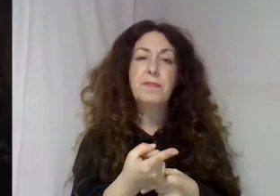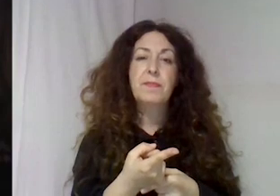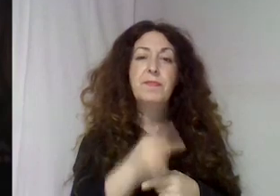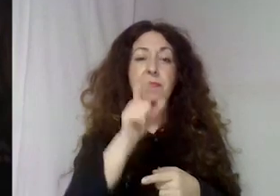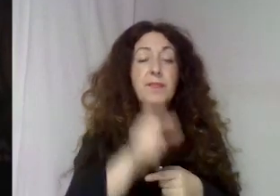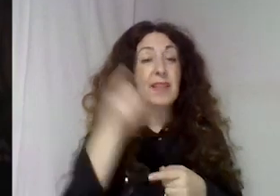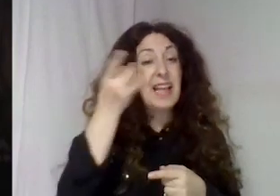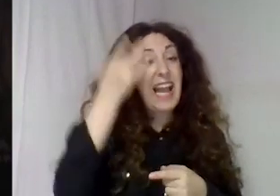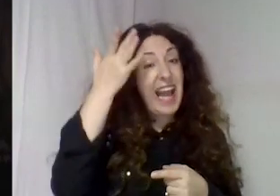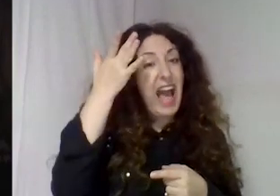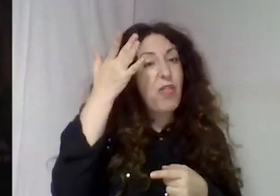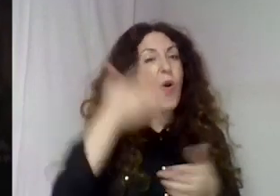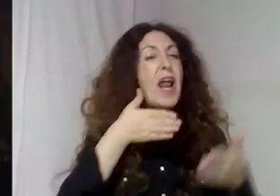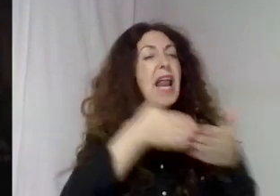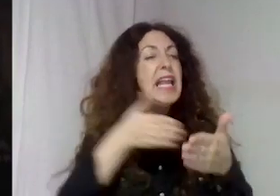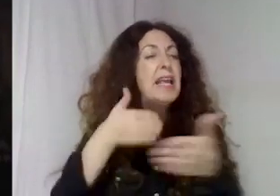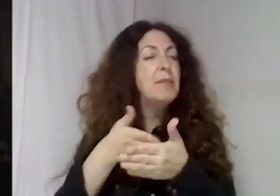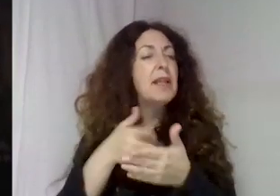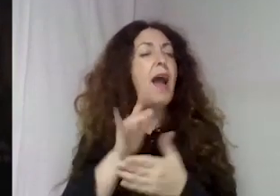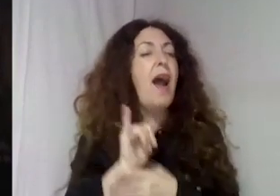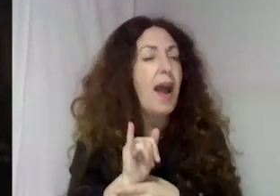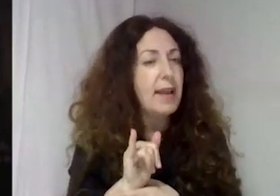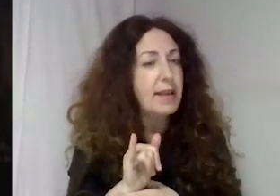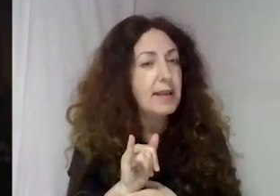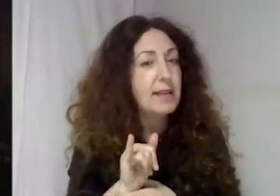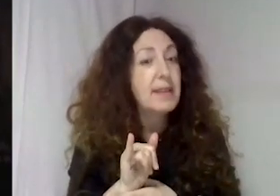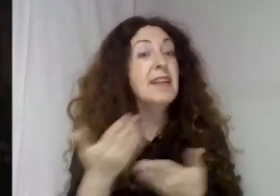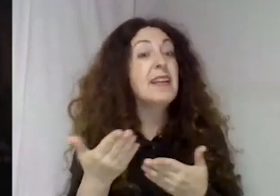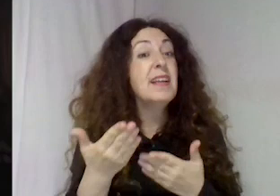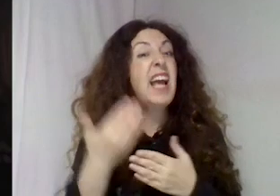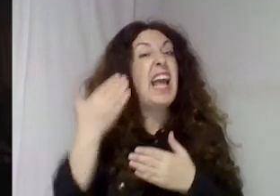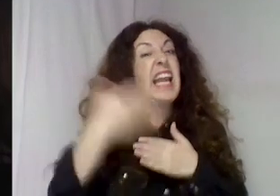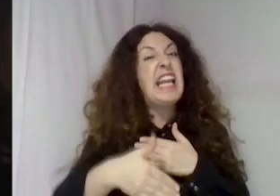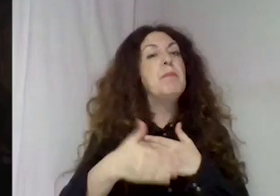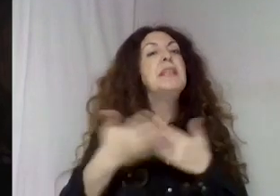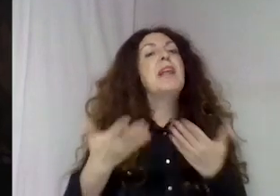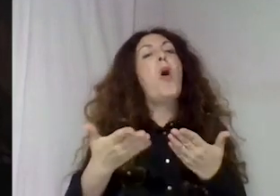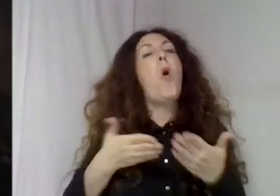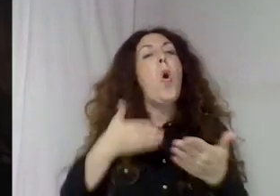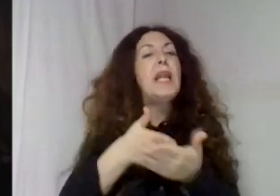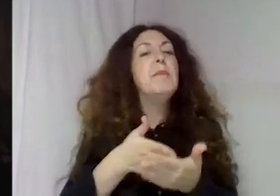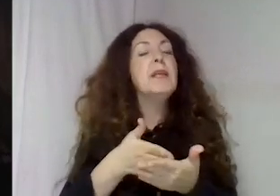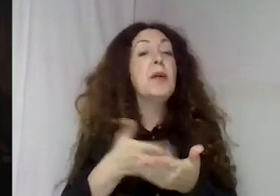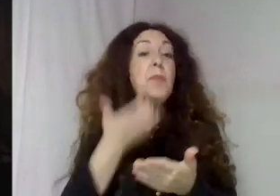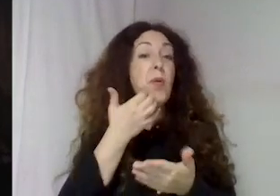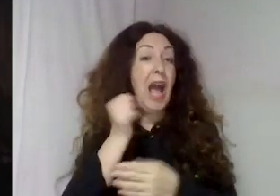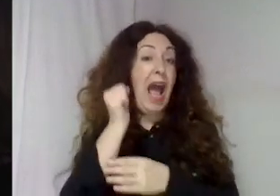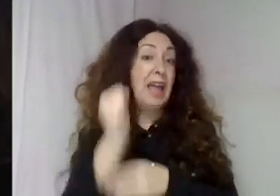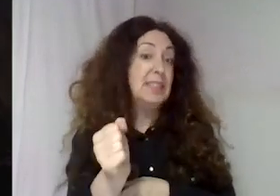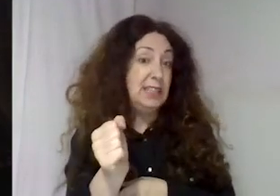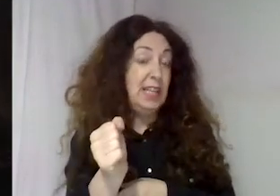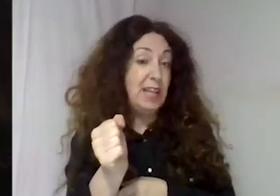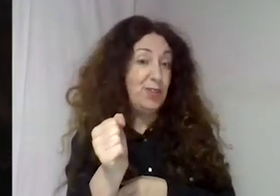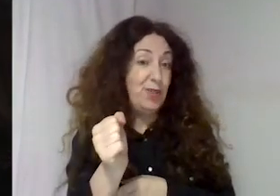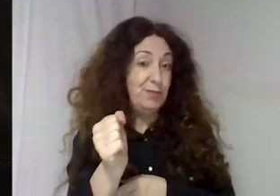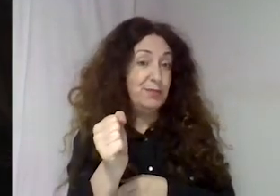hay un punto básico que lo ha dicho Estrella y que todos estamos de acuerdo, ¿no? Los tres eran grandes